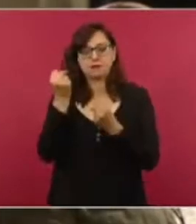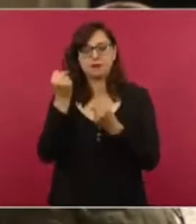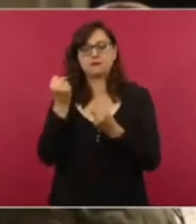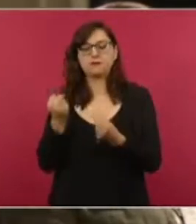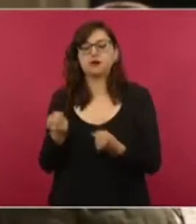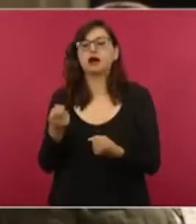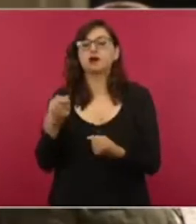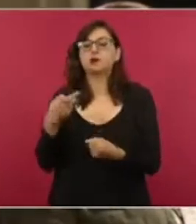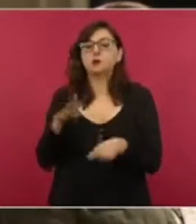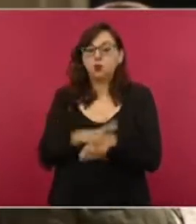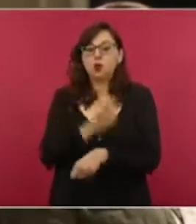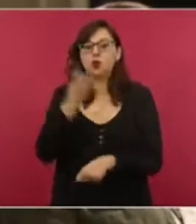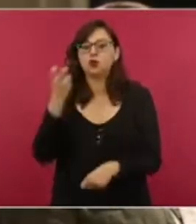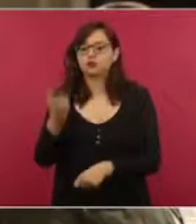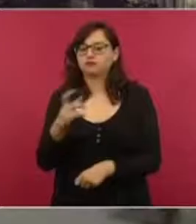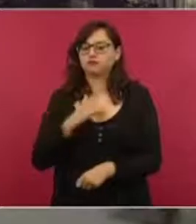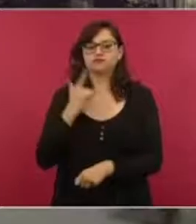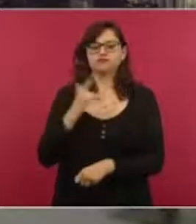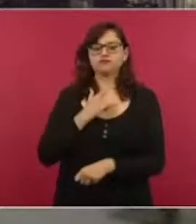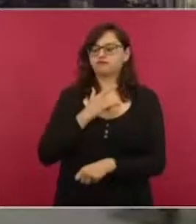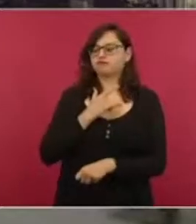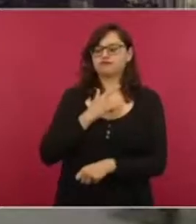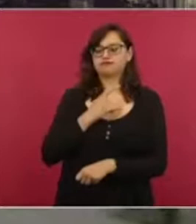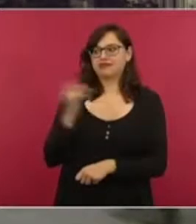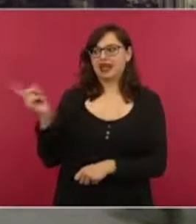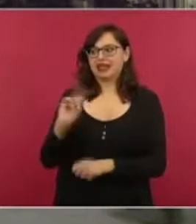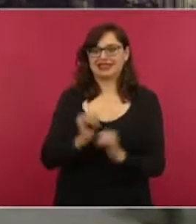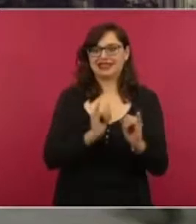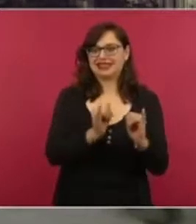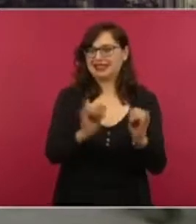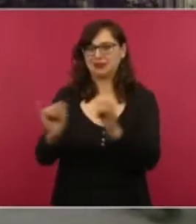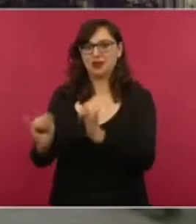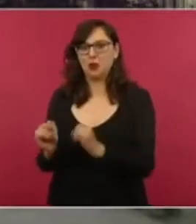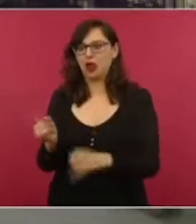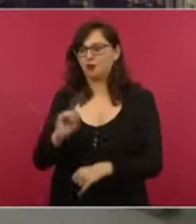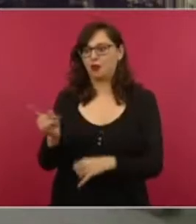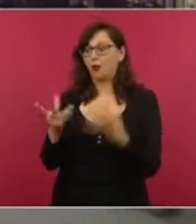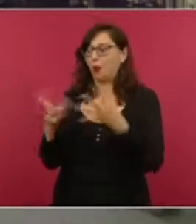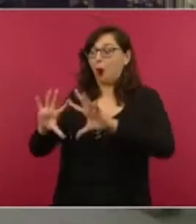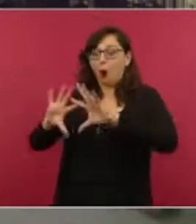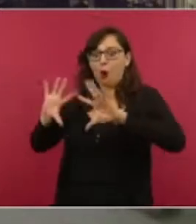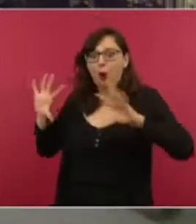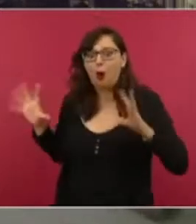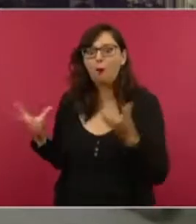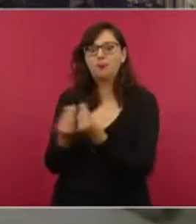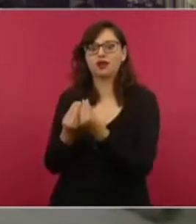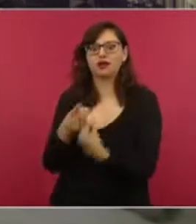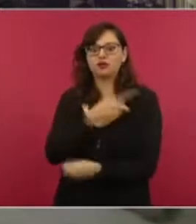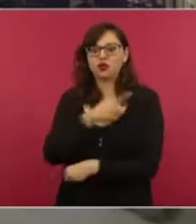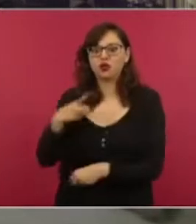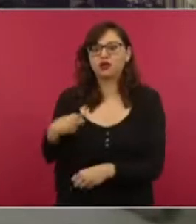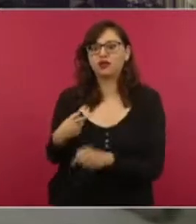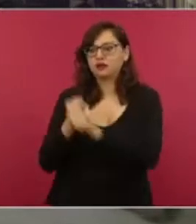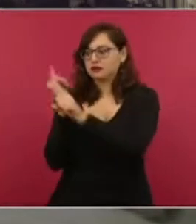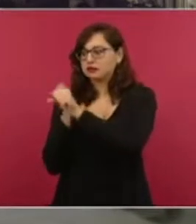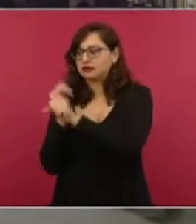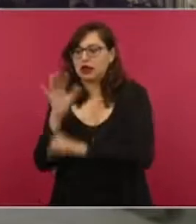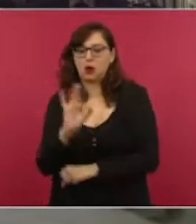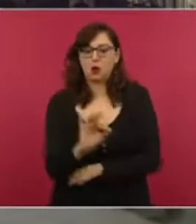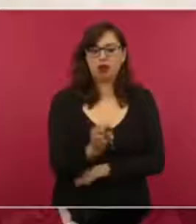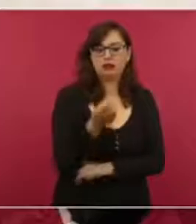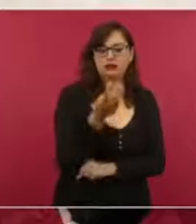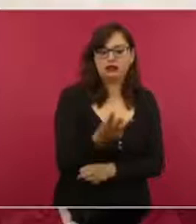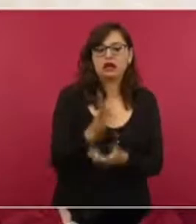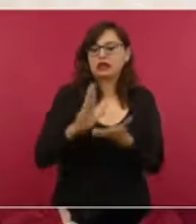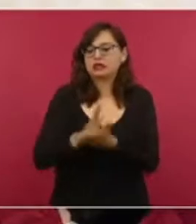eso recomienda que sea un macro caso que involucre todo esto, que no solo sea por separado la desaparición forzada de